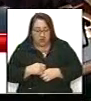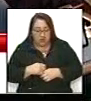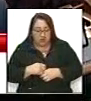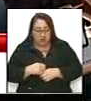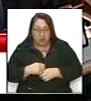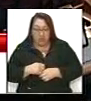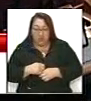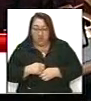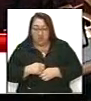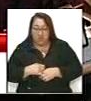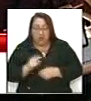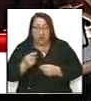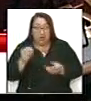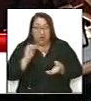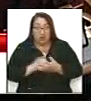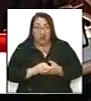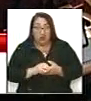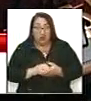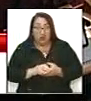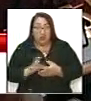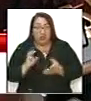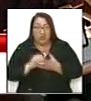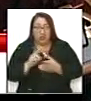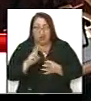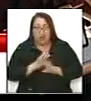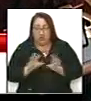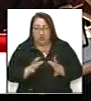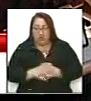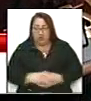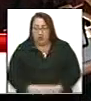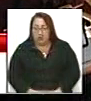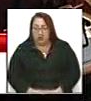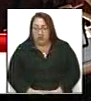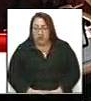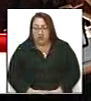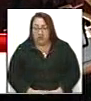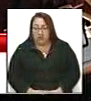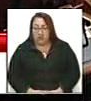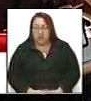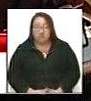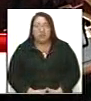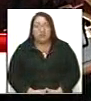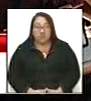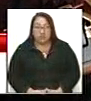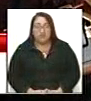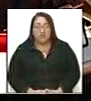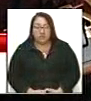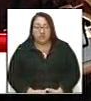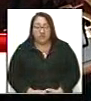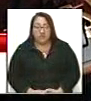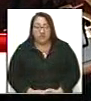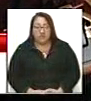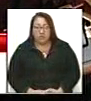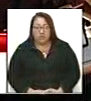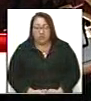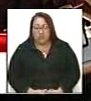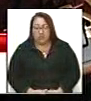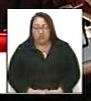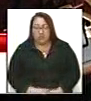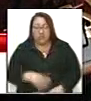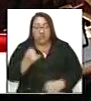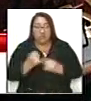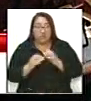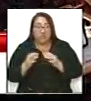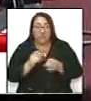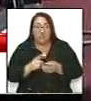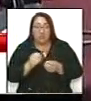mantendríamos en todo caso, si hay una acotación, que no sean más de 2 a la sustentación, pero no debate. Congresista, la de quien le luce la palabra. Sí, solamente para terminar de